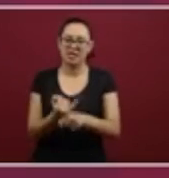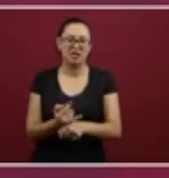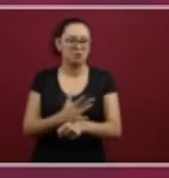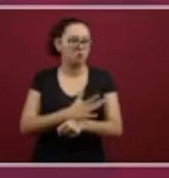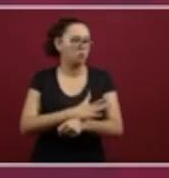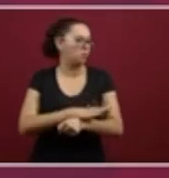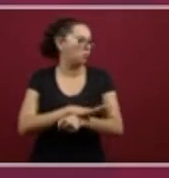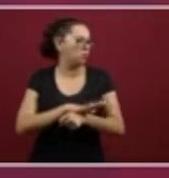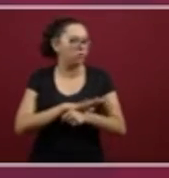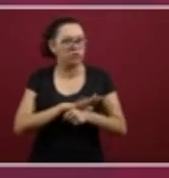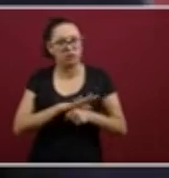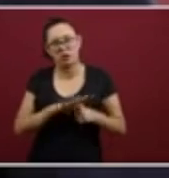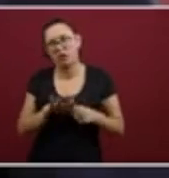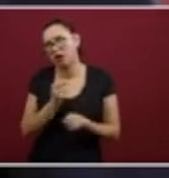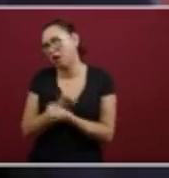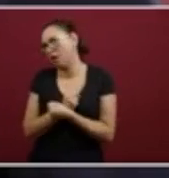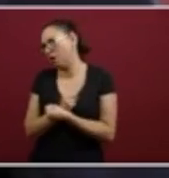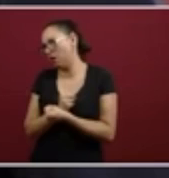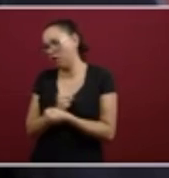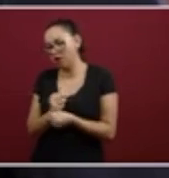bostezando,